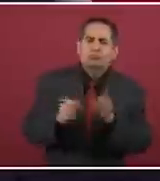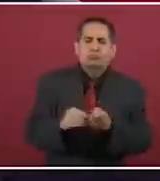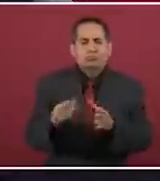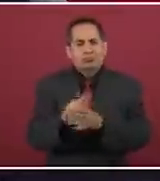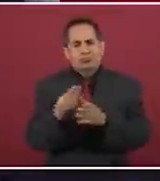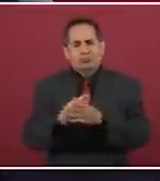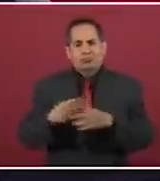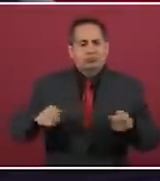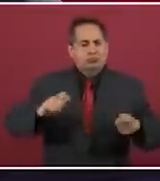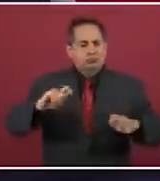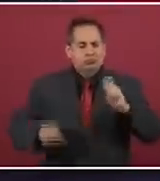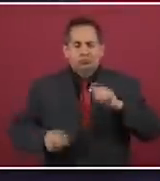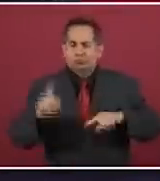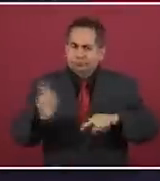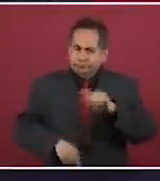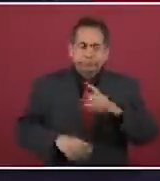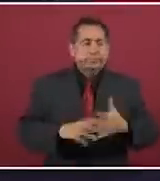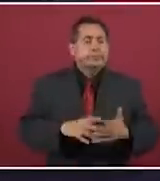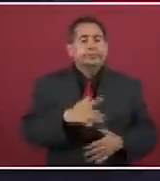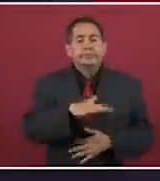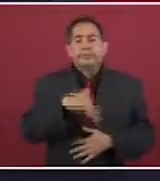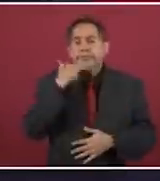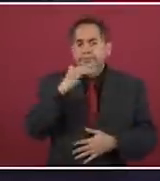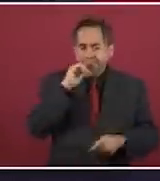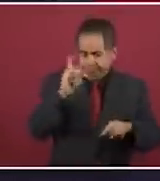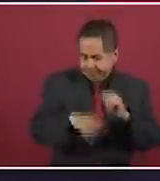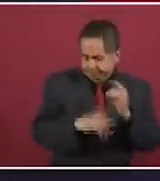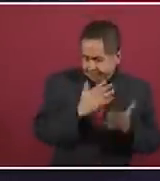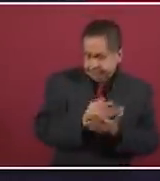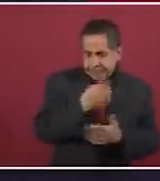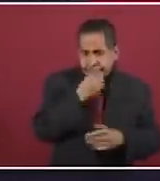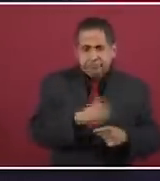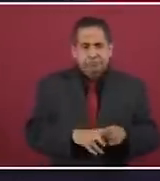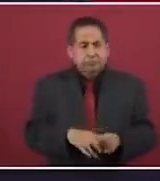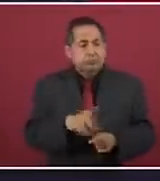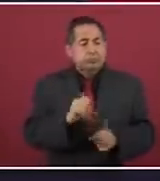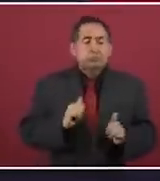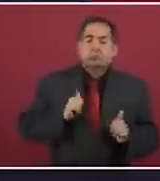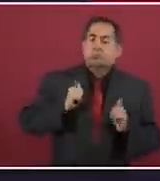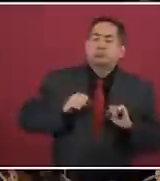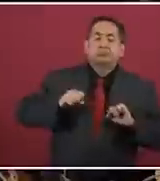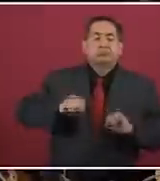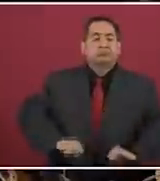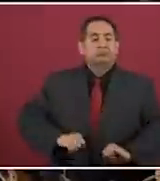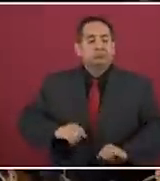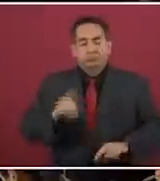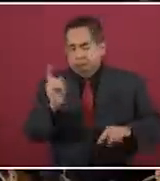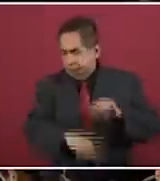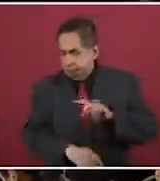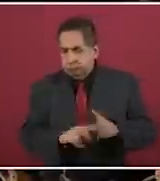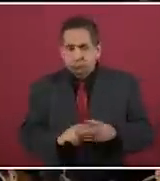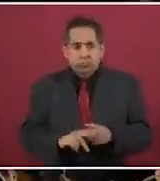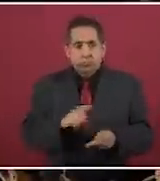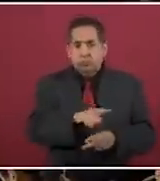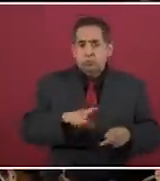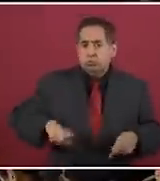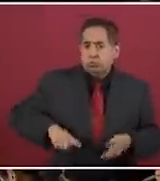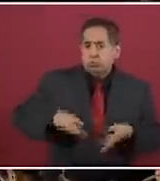que íbamos a acabar con la corrupción, con los privilegios, con los lujos en el